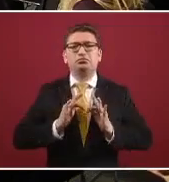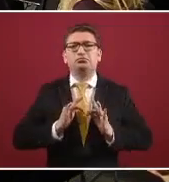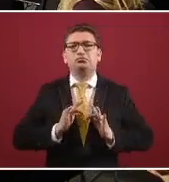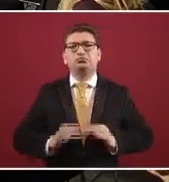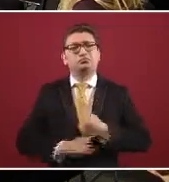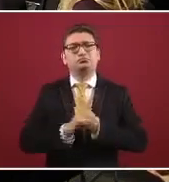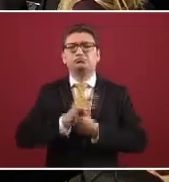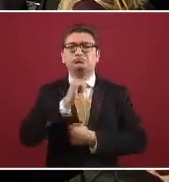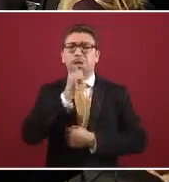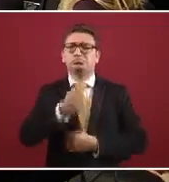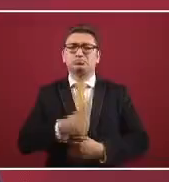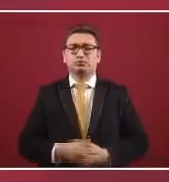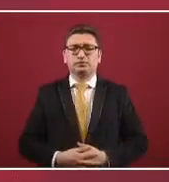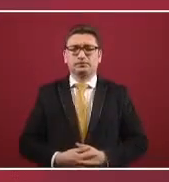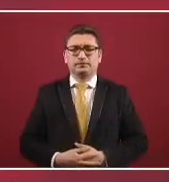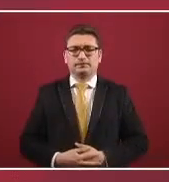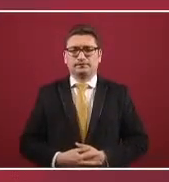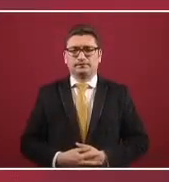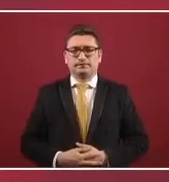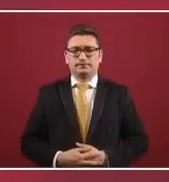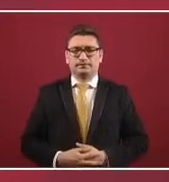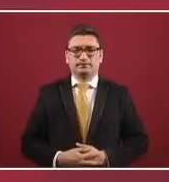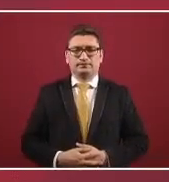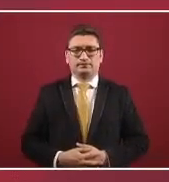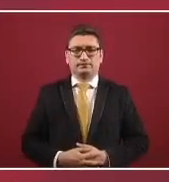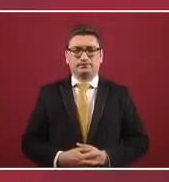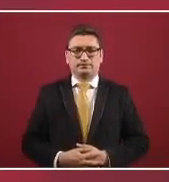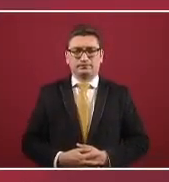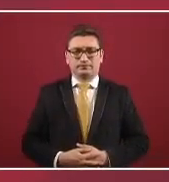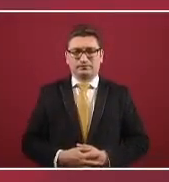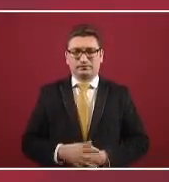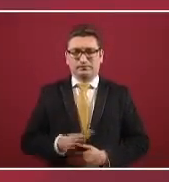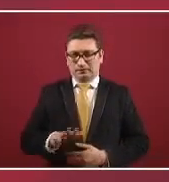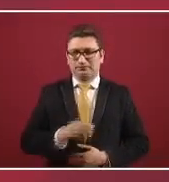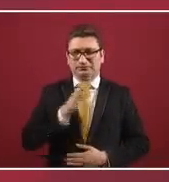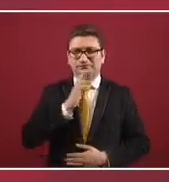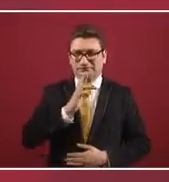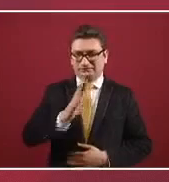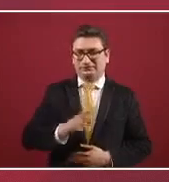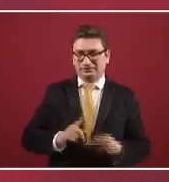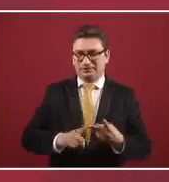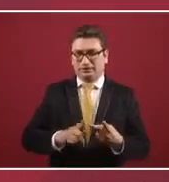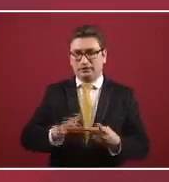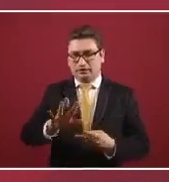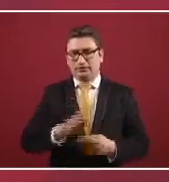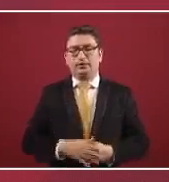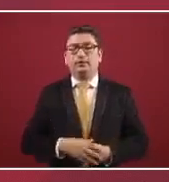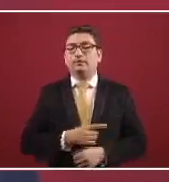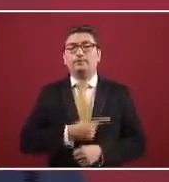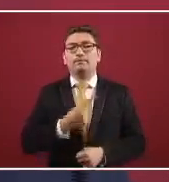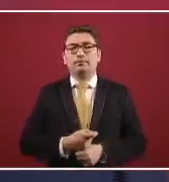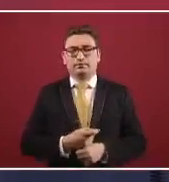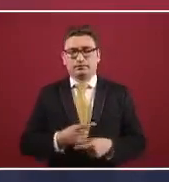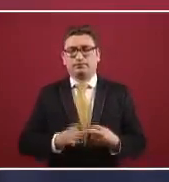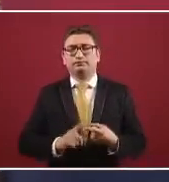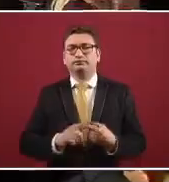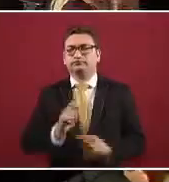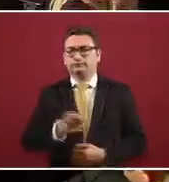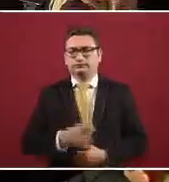gracias, presidente. Bueno, pues vamos a contestarte lo segundo, ¿no? Que lo primero